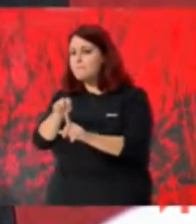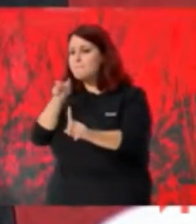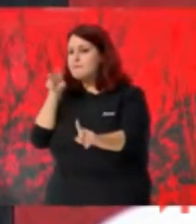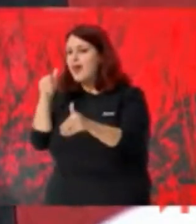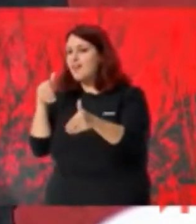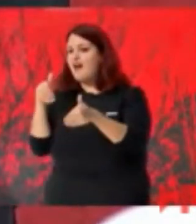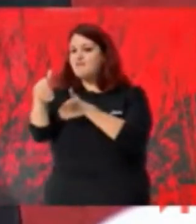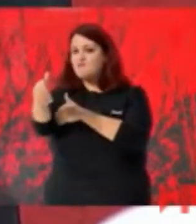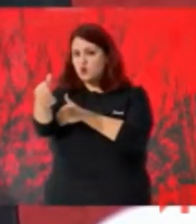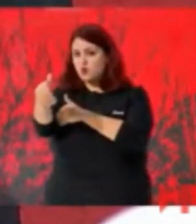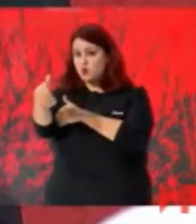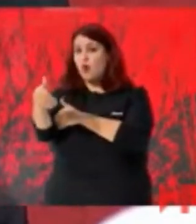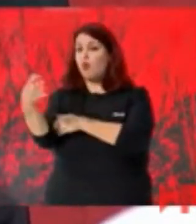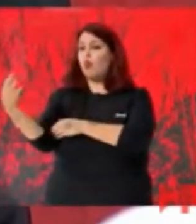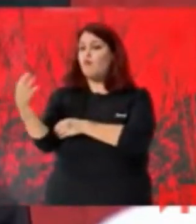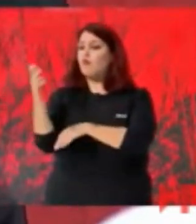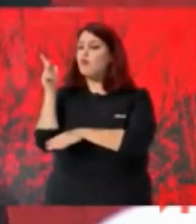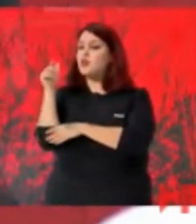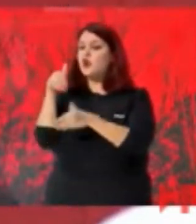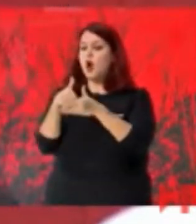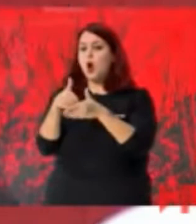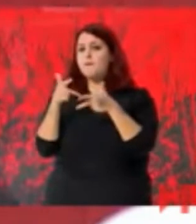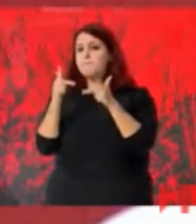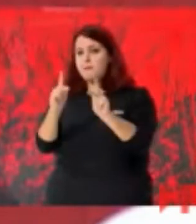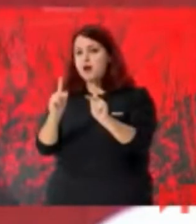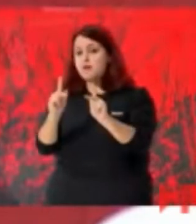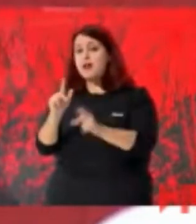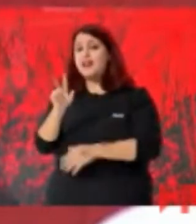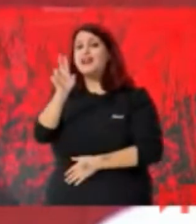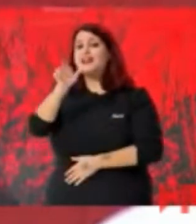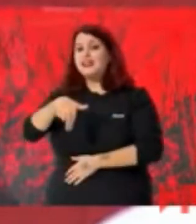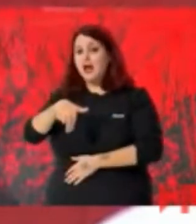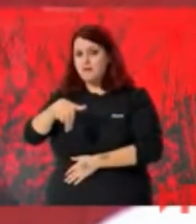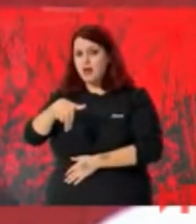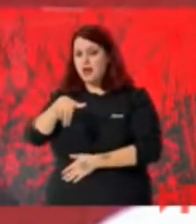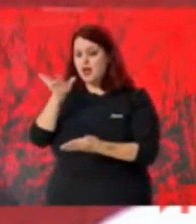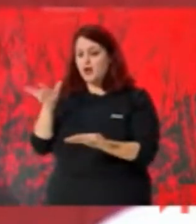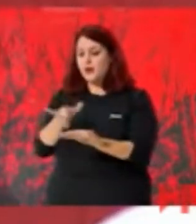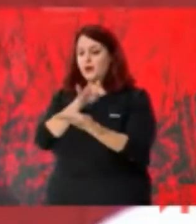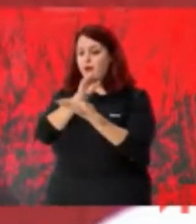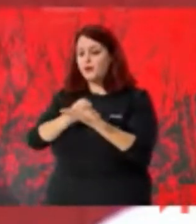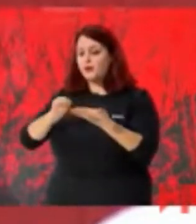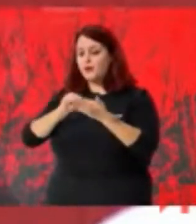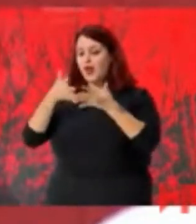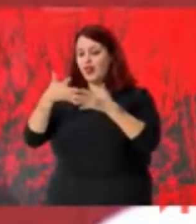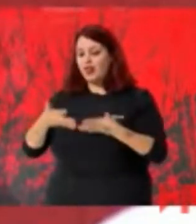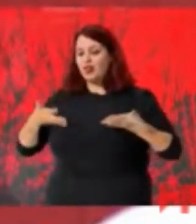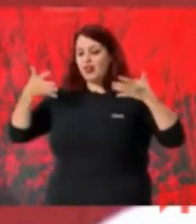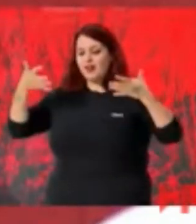del derecho de sufragio femenino, sino que nos dejó páginas y discursos